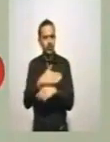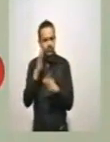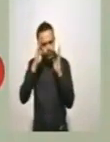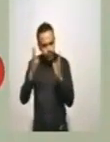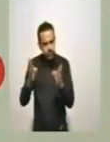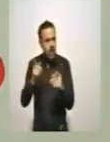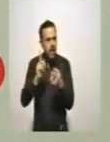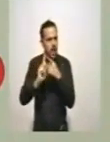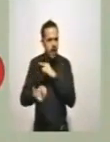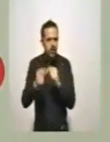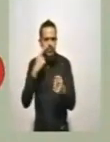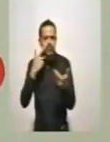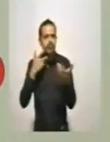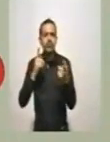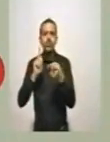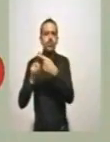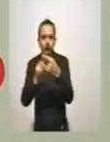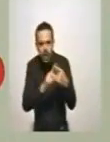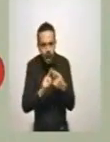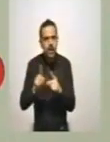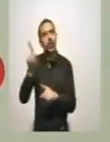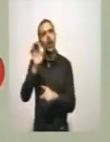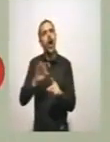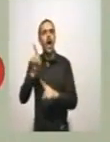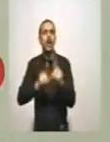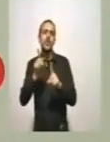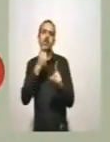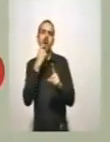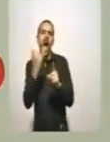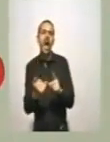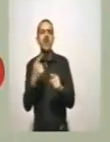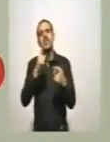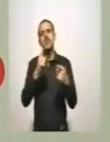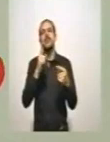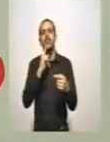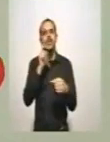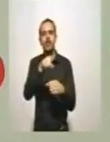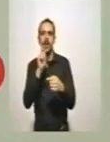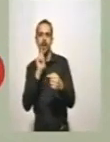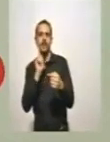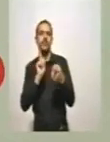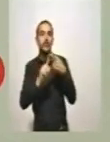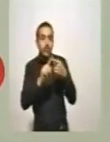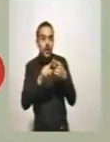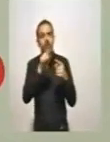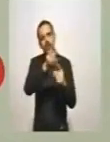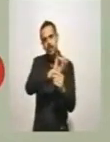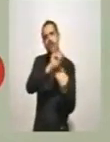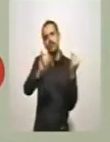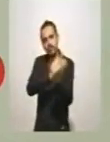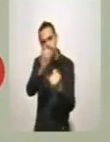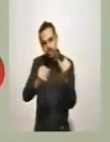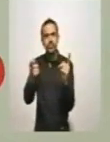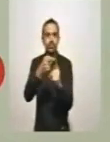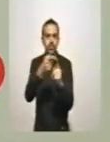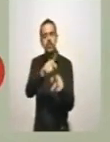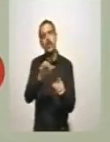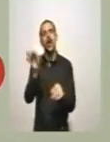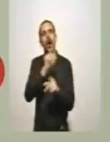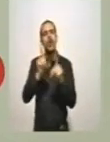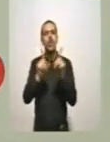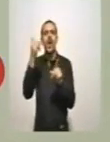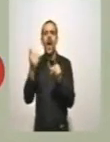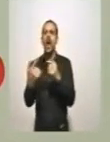las federaciones que las nuclean, hemos estado en una comunicación permanente a los efectos